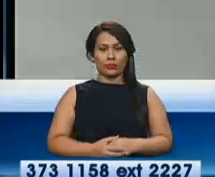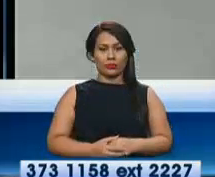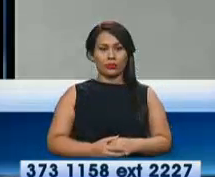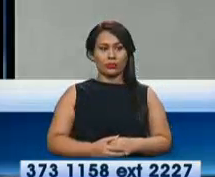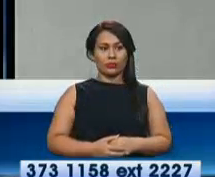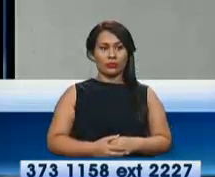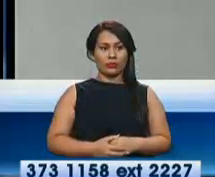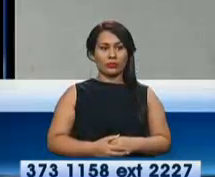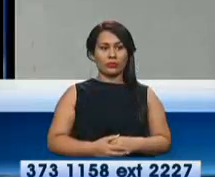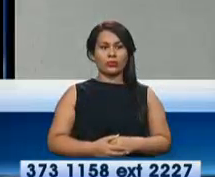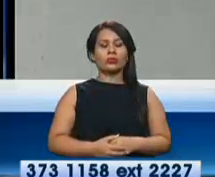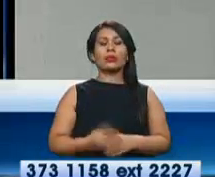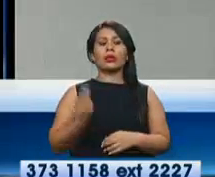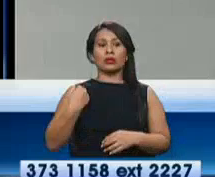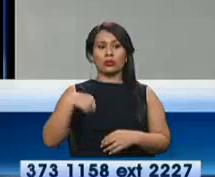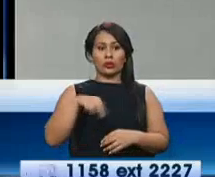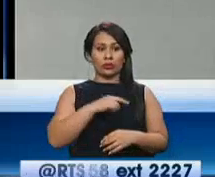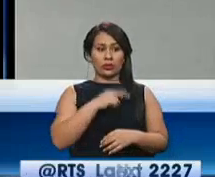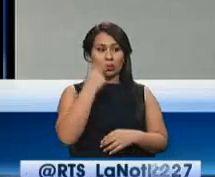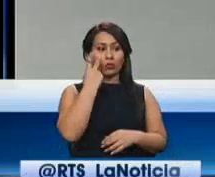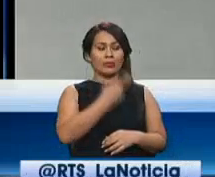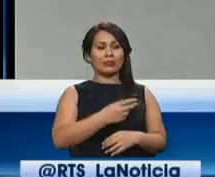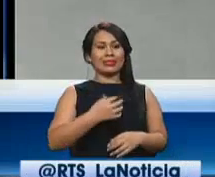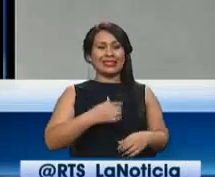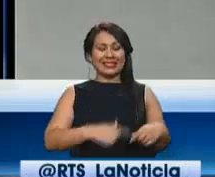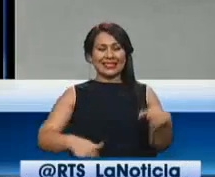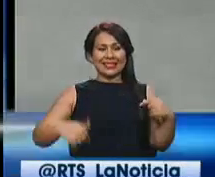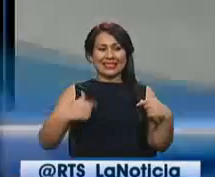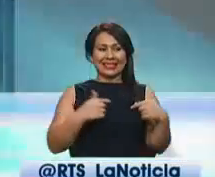Lo que se le indicó, como el señor tenía una herida grave,